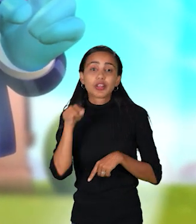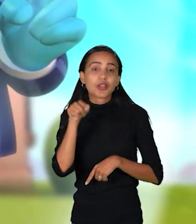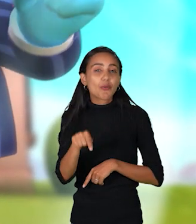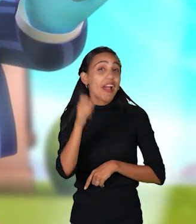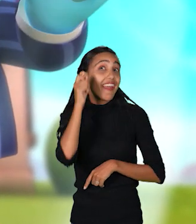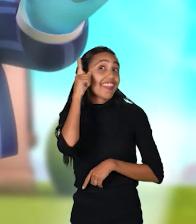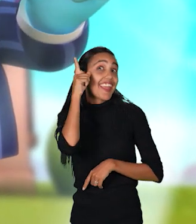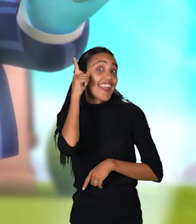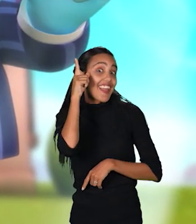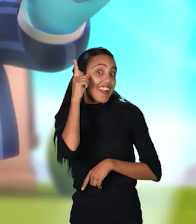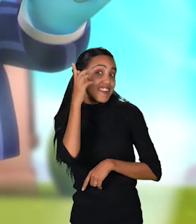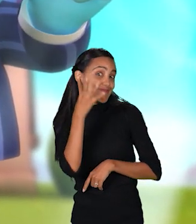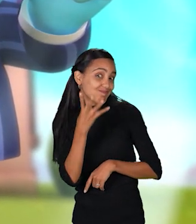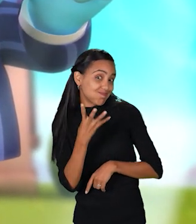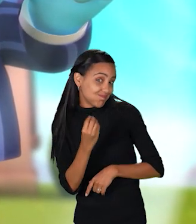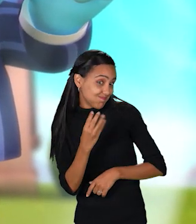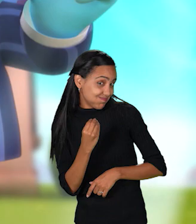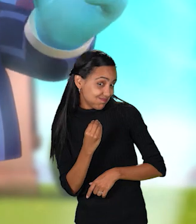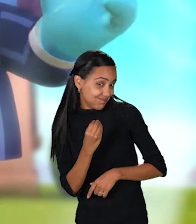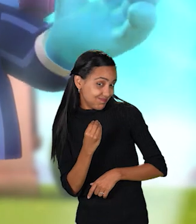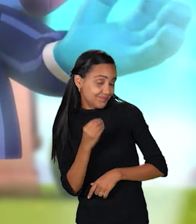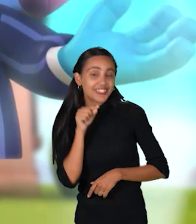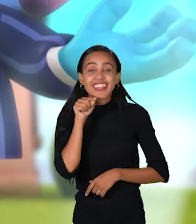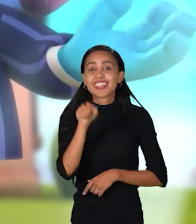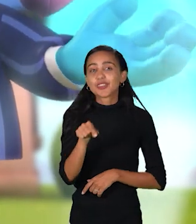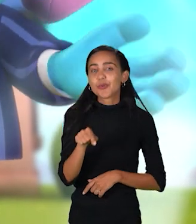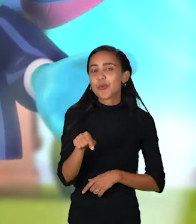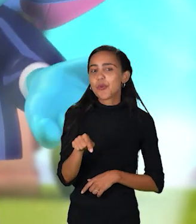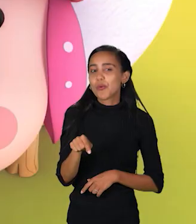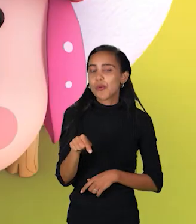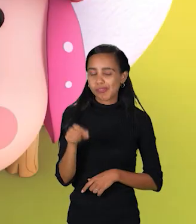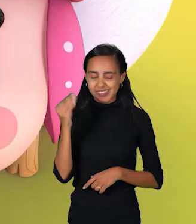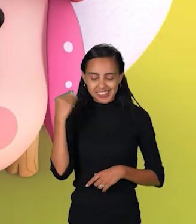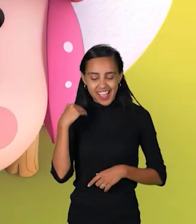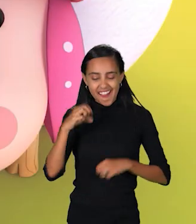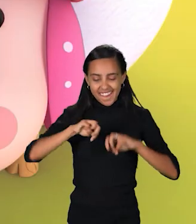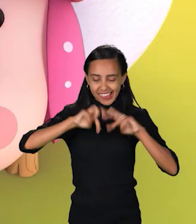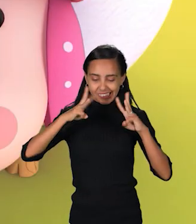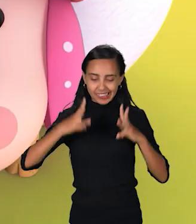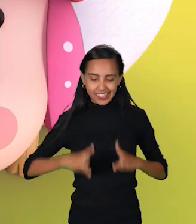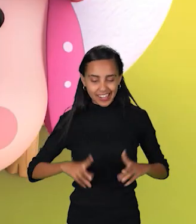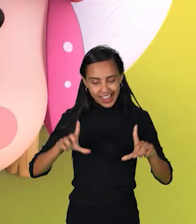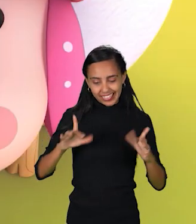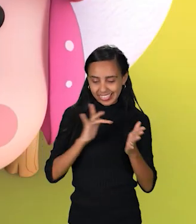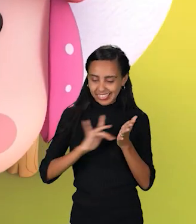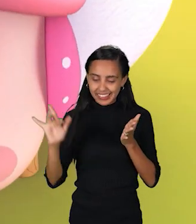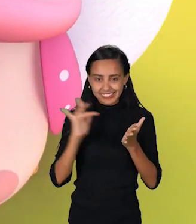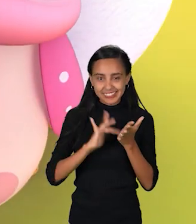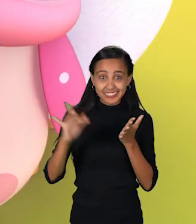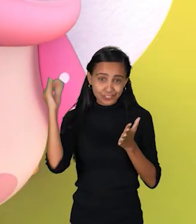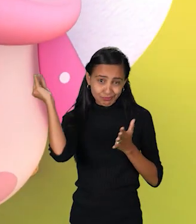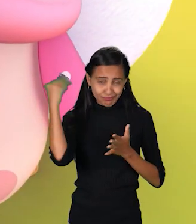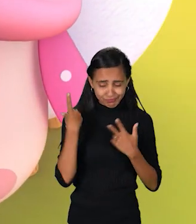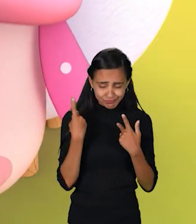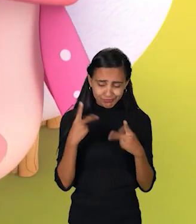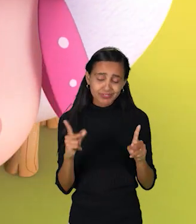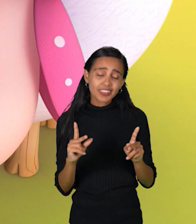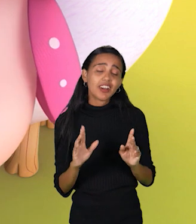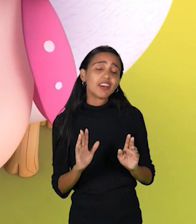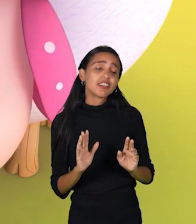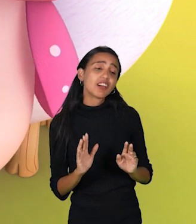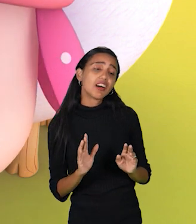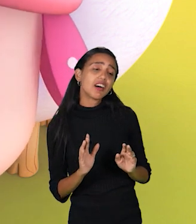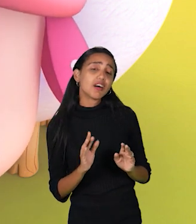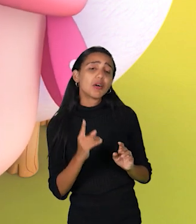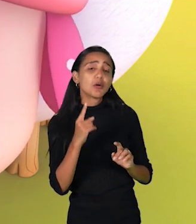ideas, very good ideas. Y te manejas como nadie en internet con tu tableta. Ya,